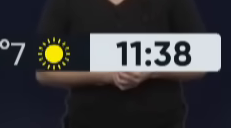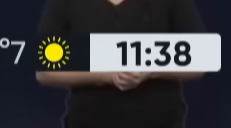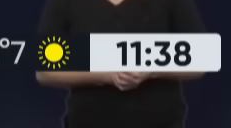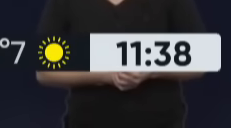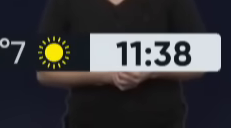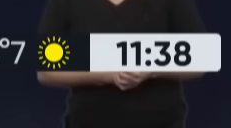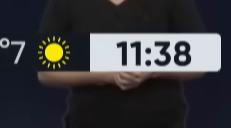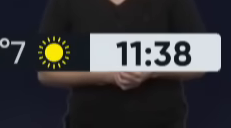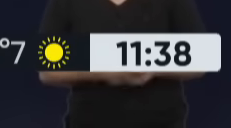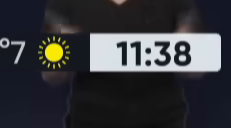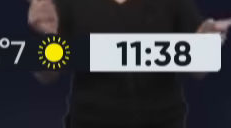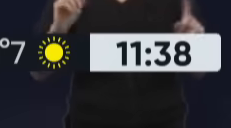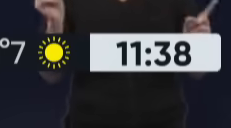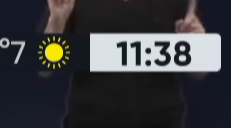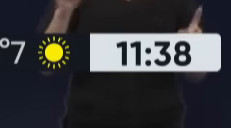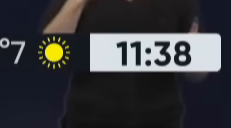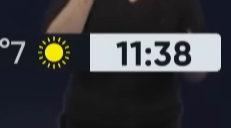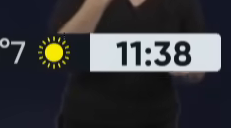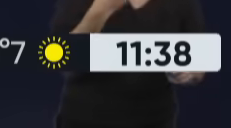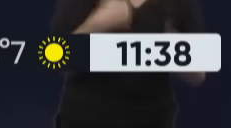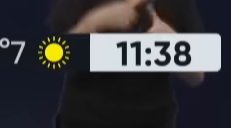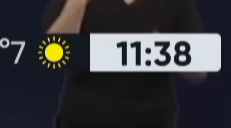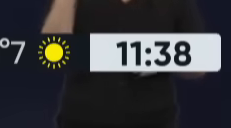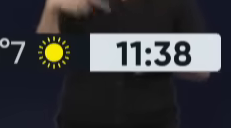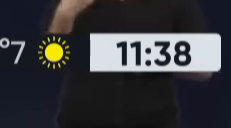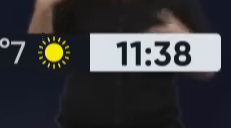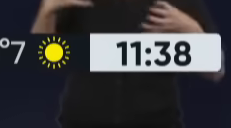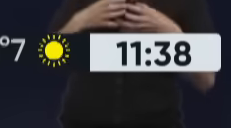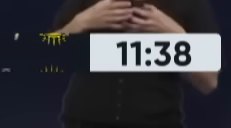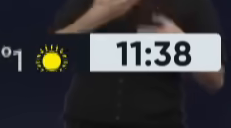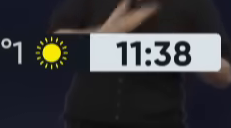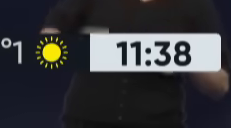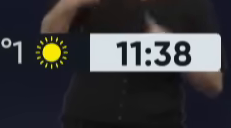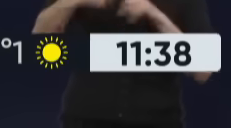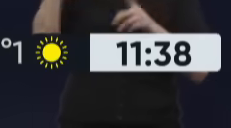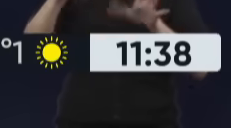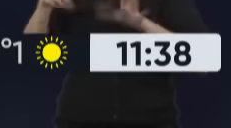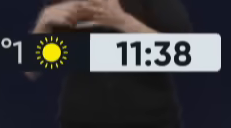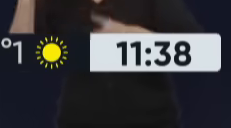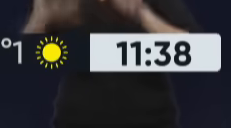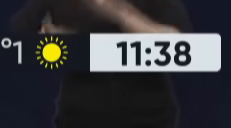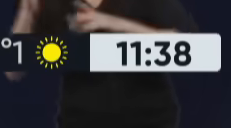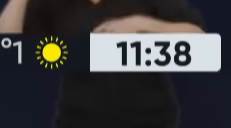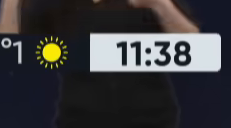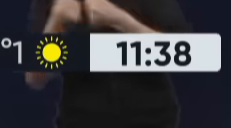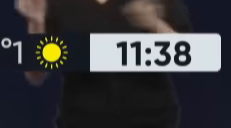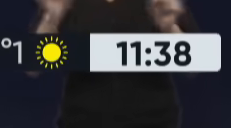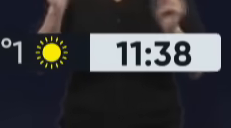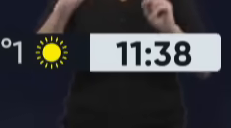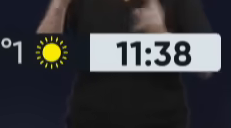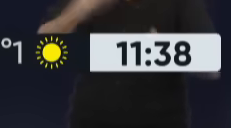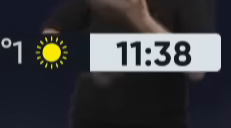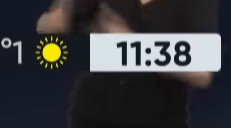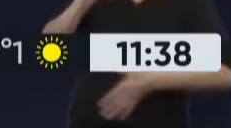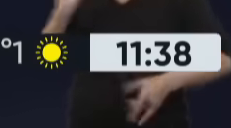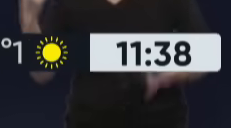fue para indicar que había negociación de ningún tipo de nada con respecto a nada y a ninguna reciprocidad de nada. Esto